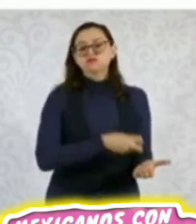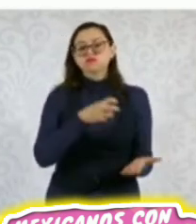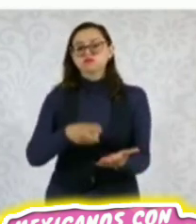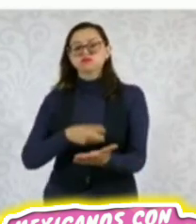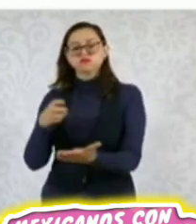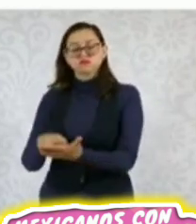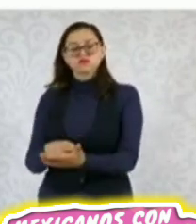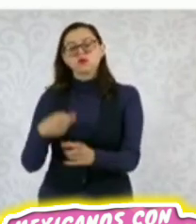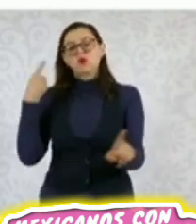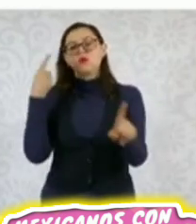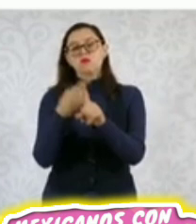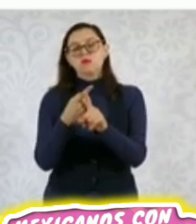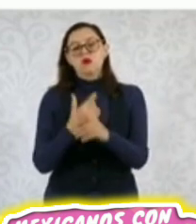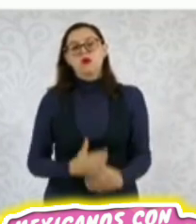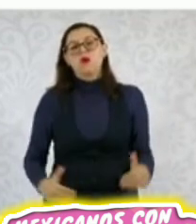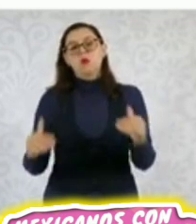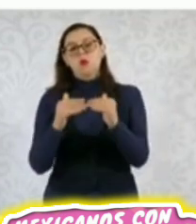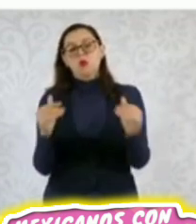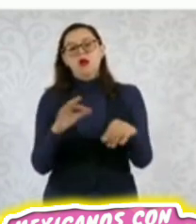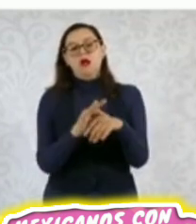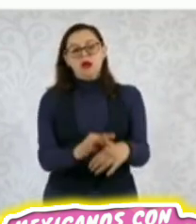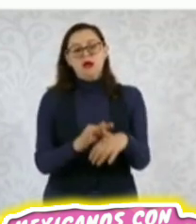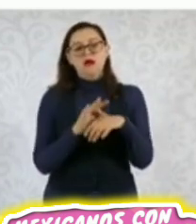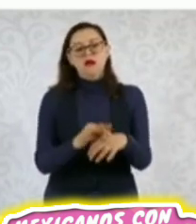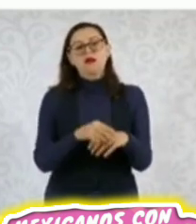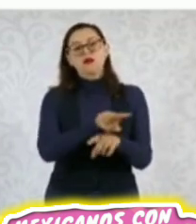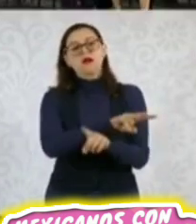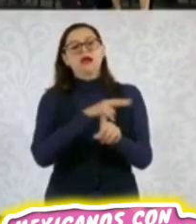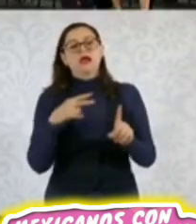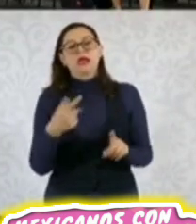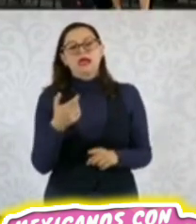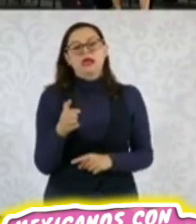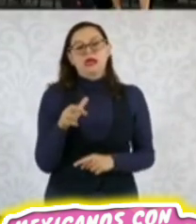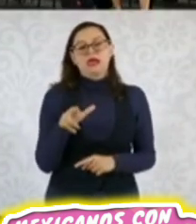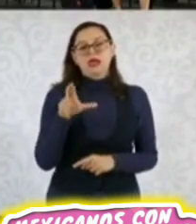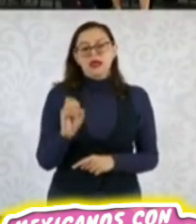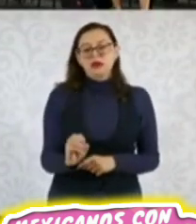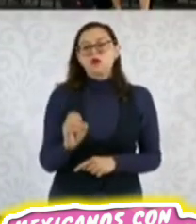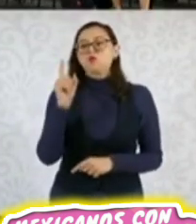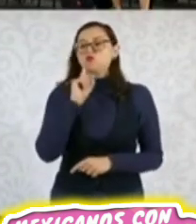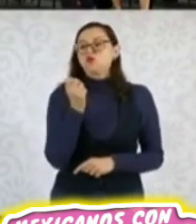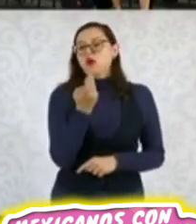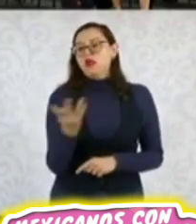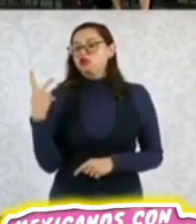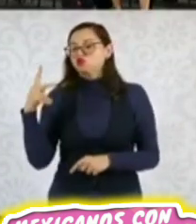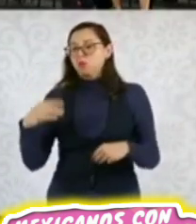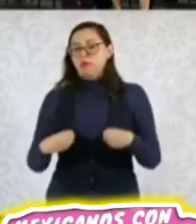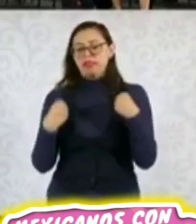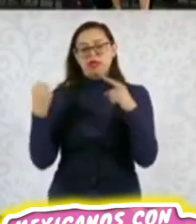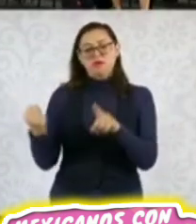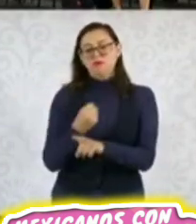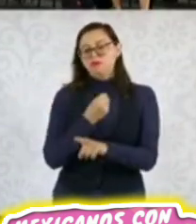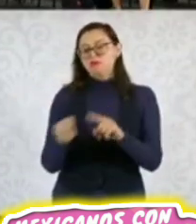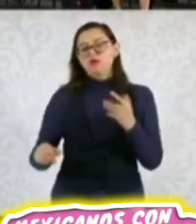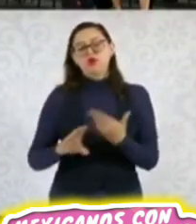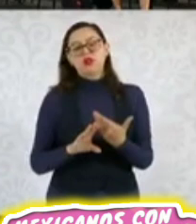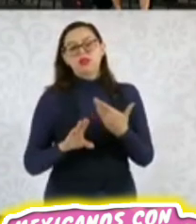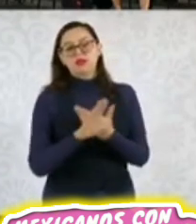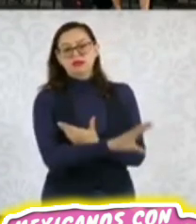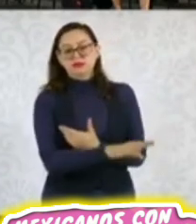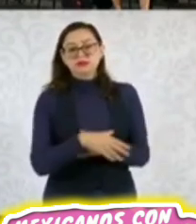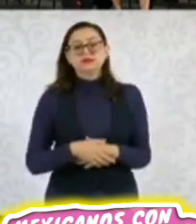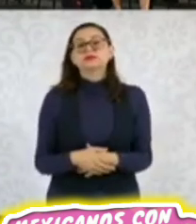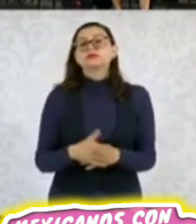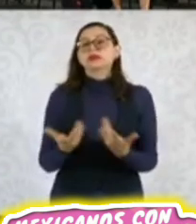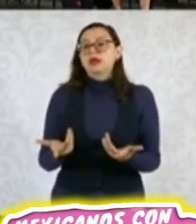igualdad sustantiva, perspectiva de género, derecho a las mujeres, a una vida libre de violencia, en cuidados, seguridad y